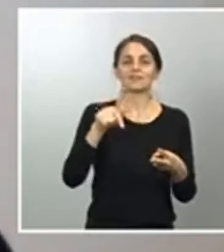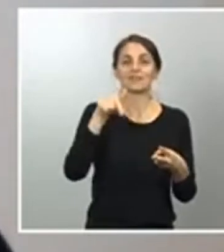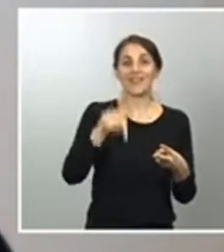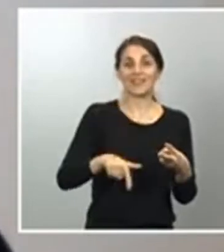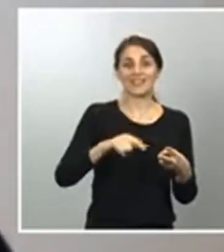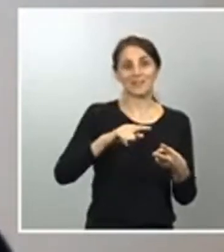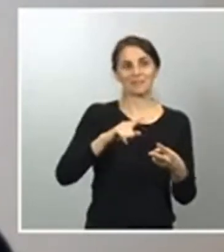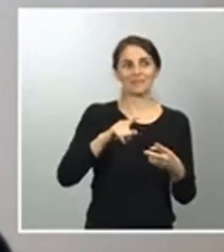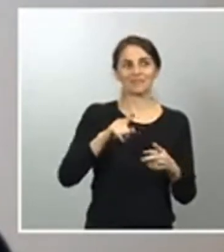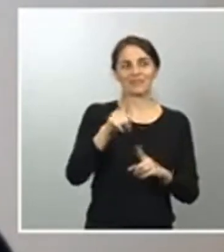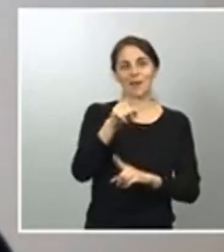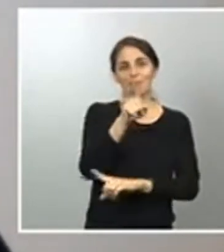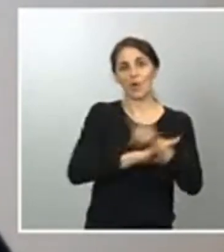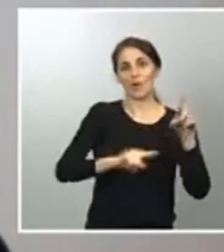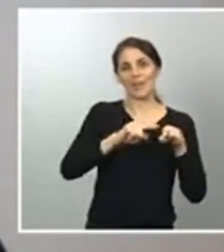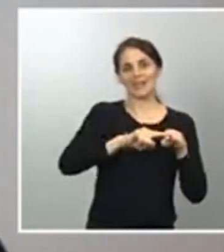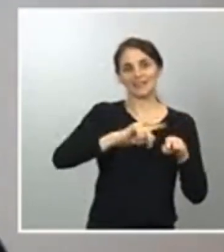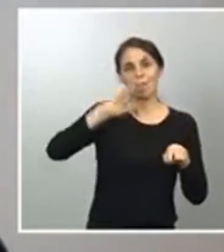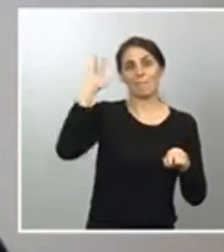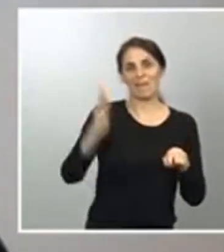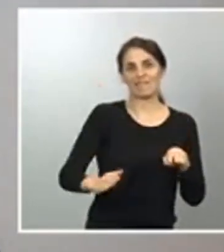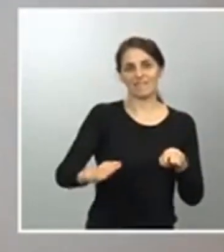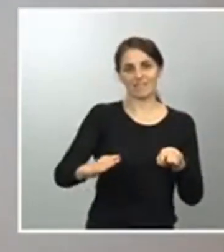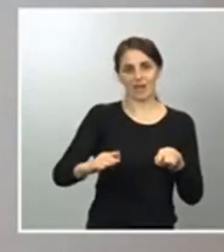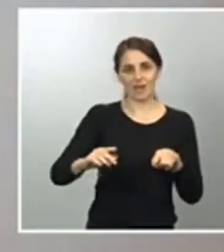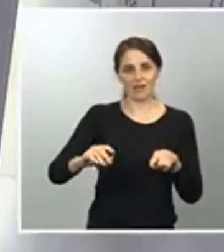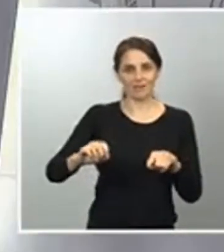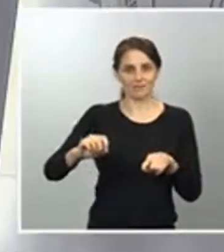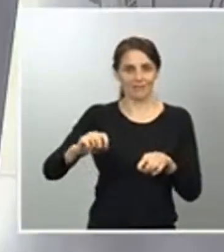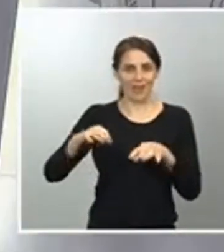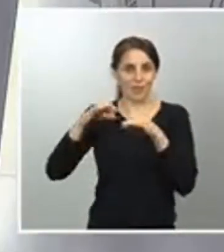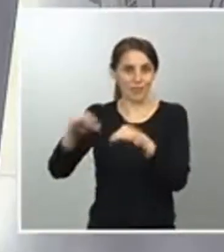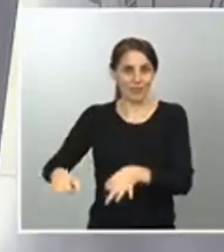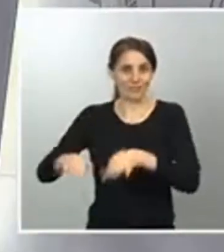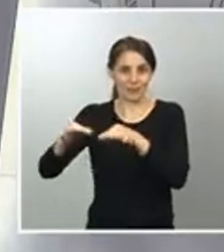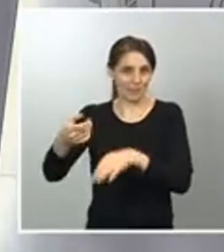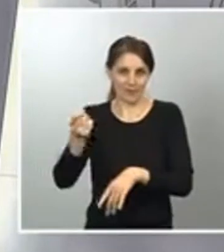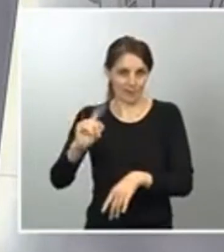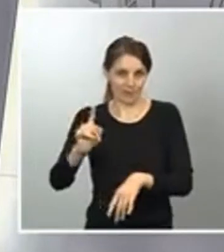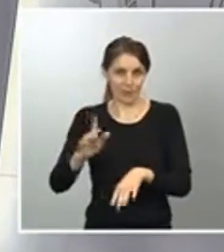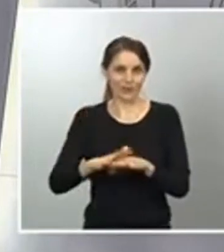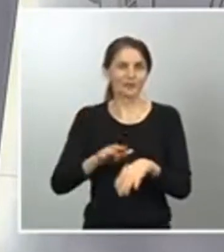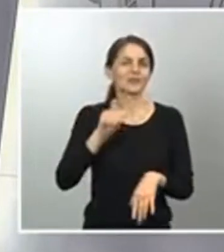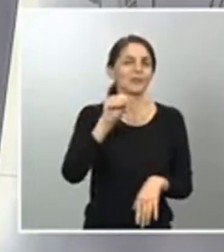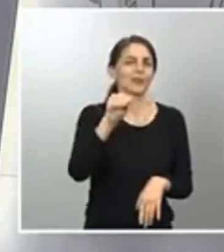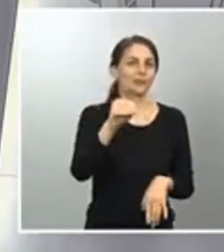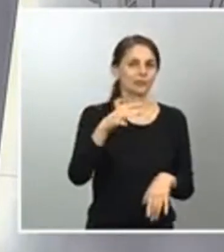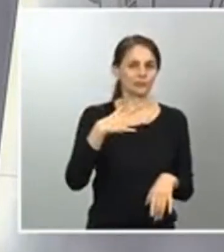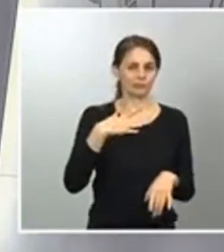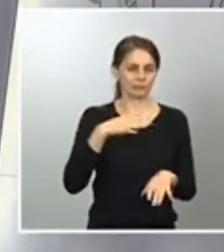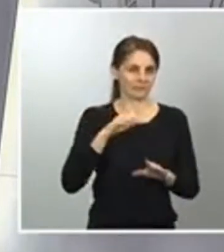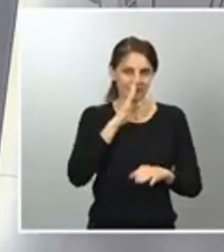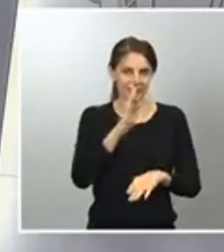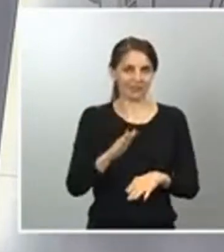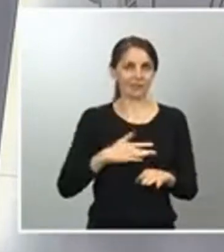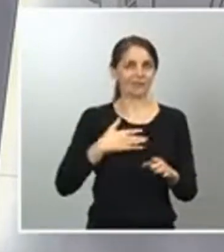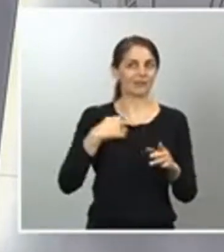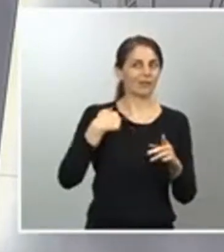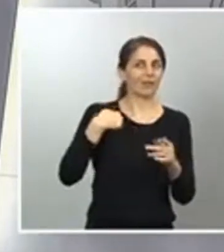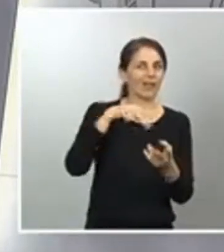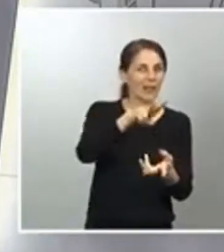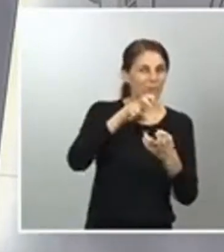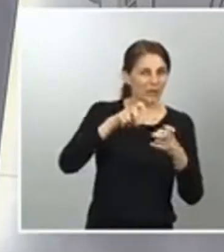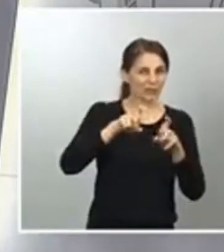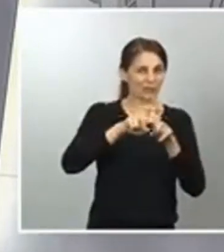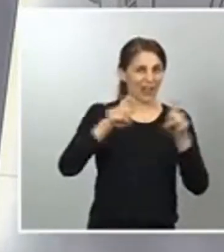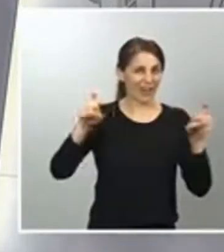Gobierno. ¿Significa eso que se van a tomar medidas que afecten, por ejemplo, al ámbito financiero o a los impuestos a las grandes fortunas? Porque hasta